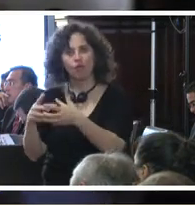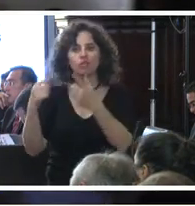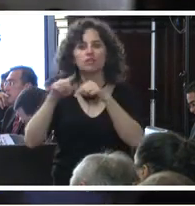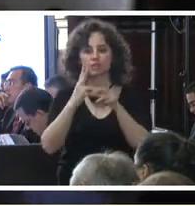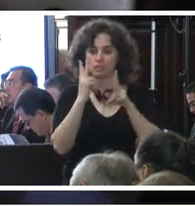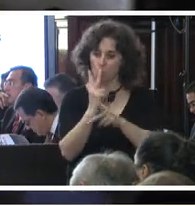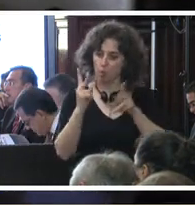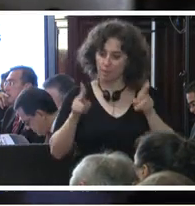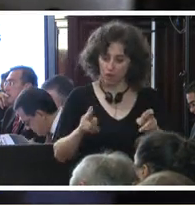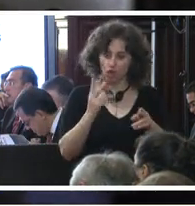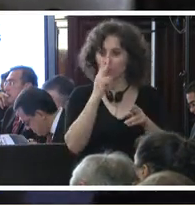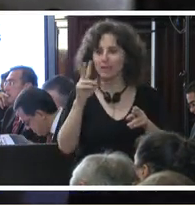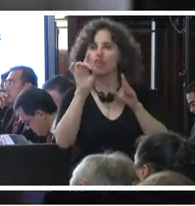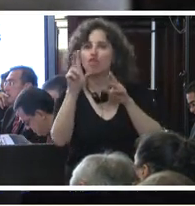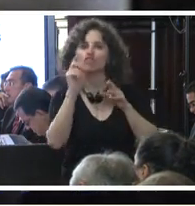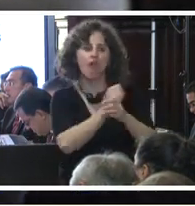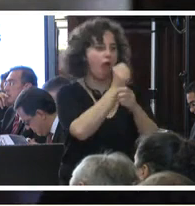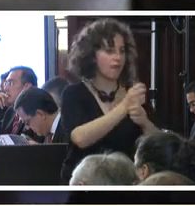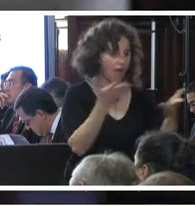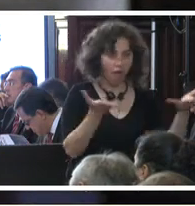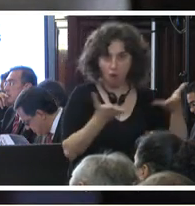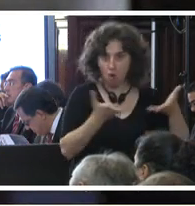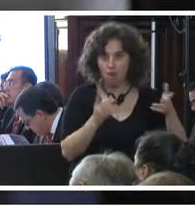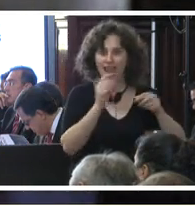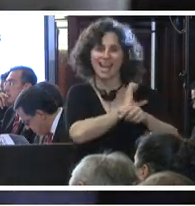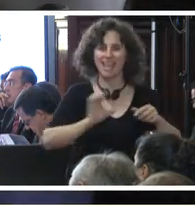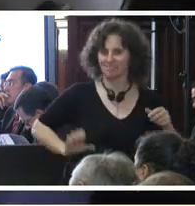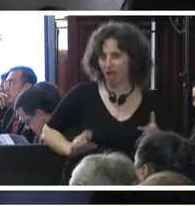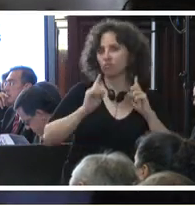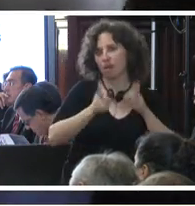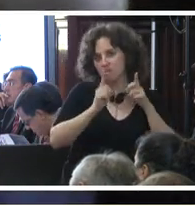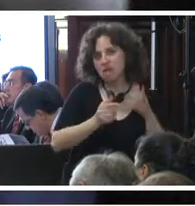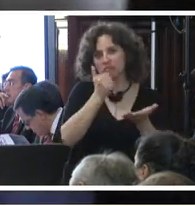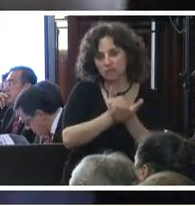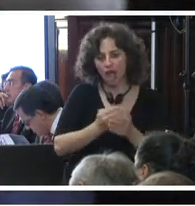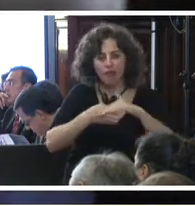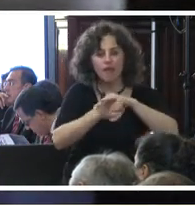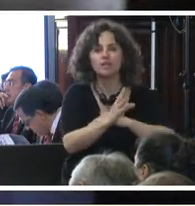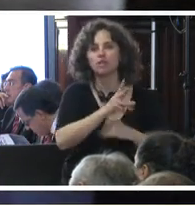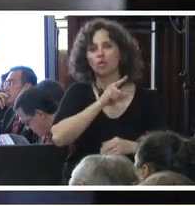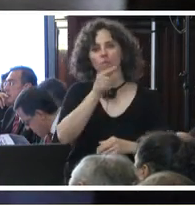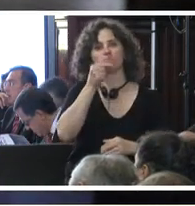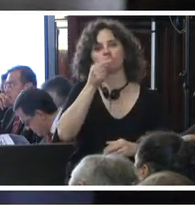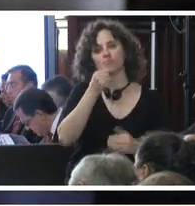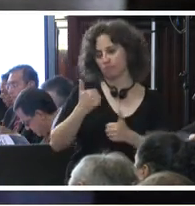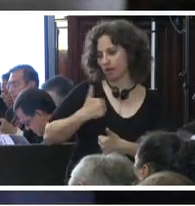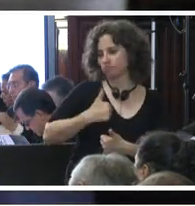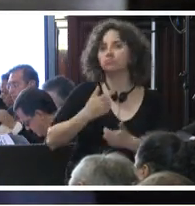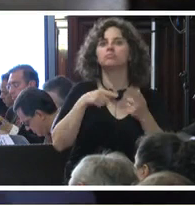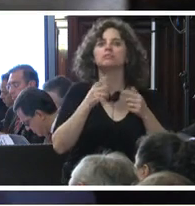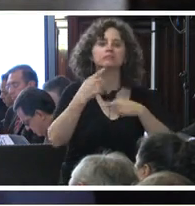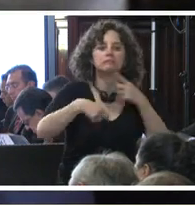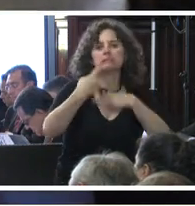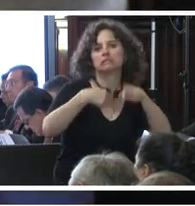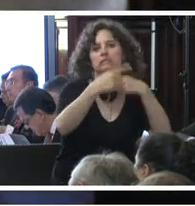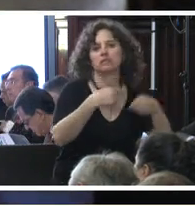que establecemos entre los años 2012 y a la fecha, es el Estado directamente a través de sus fuerzas especiales quienes siguen